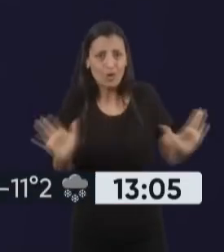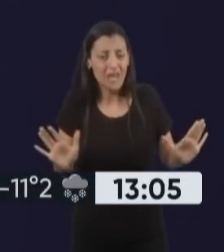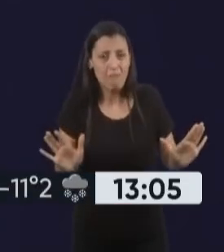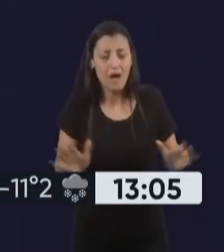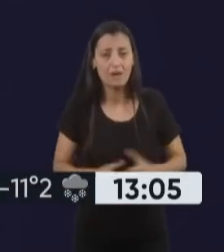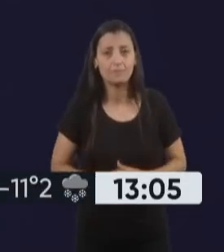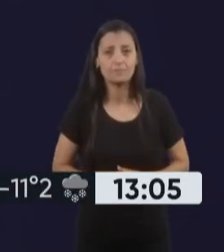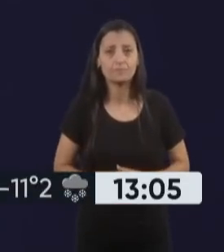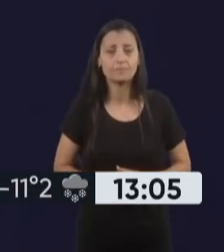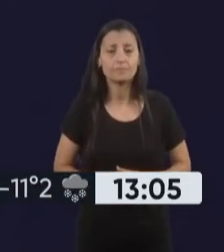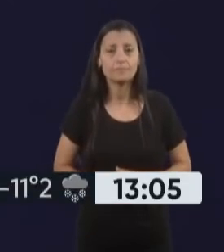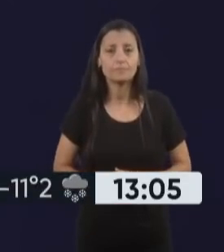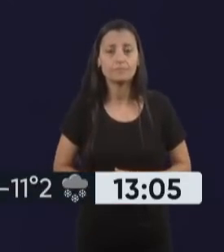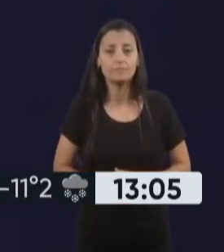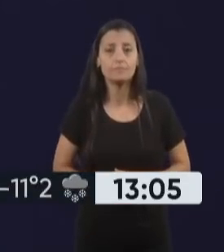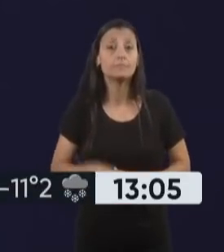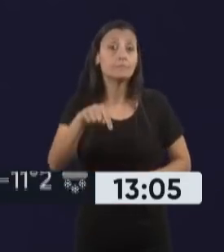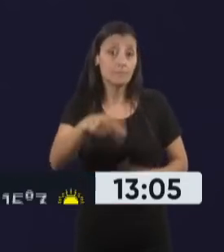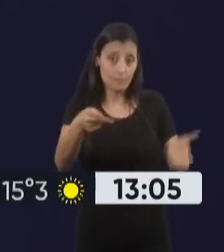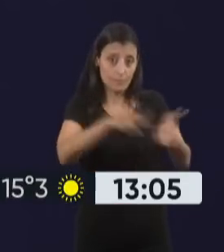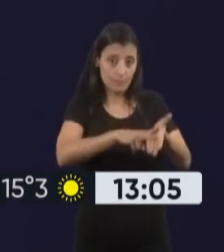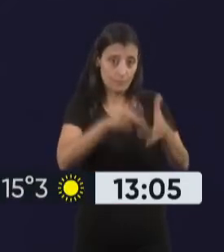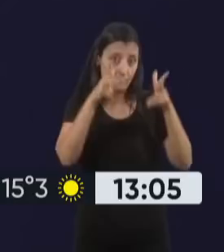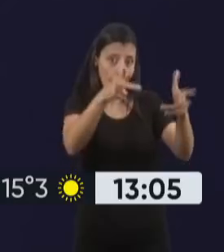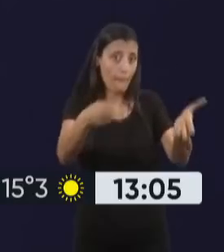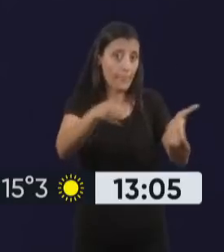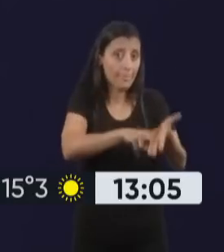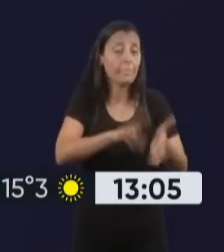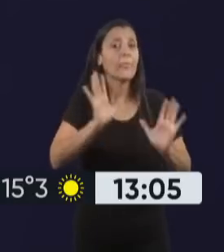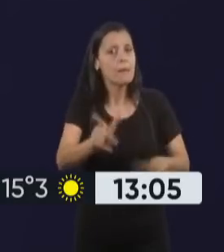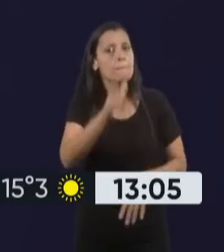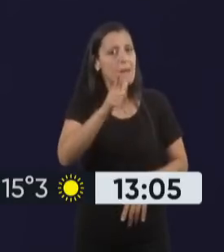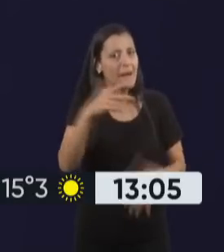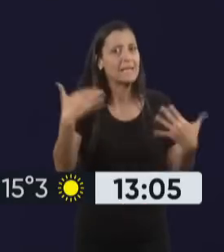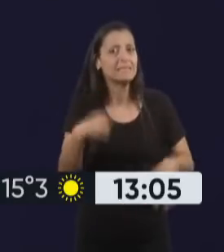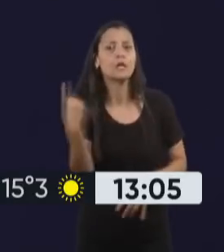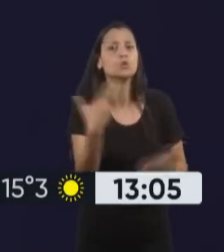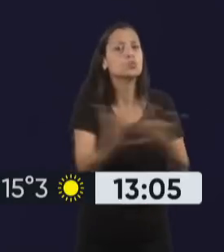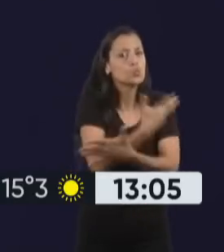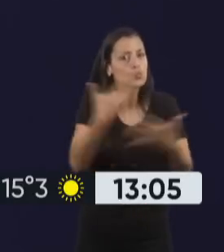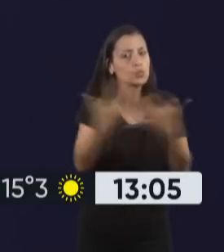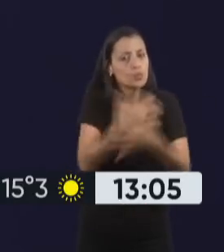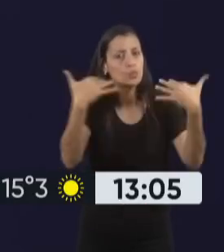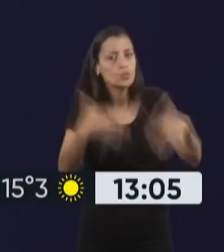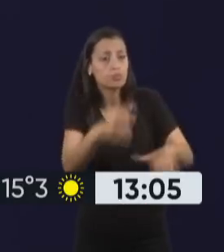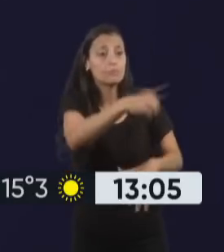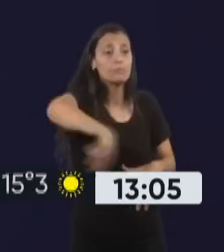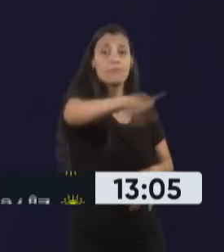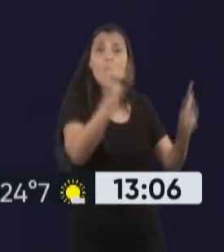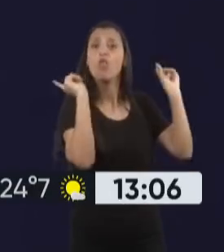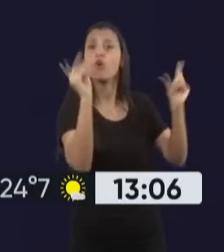discutiendo... y te repito, creo que nos han golpeado mucho, no solo a los docentes